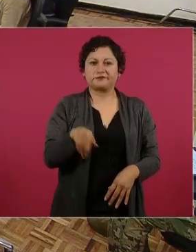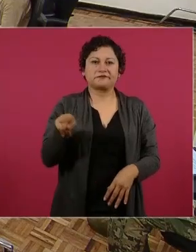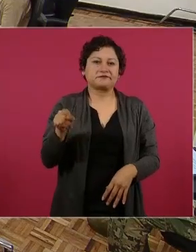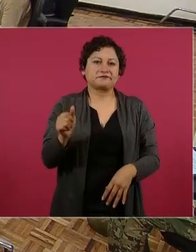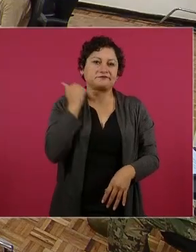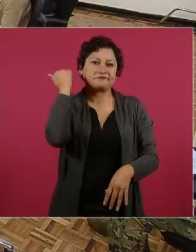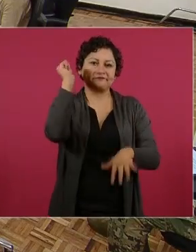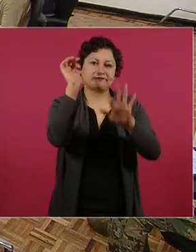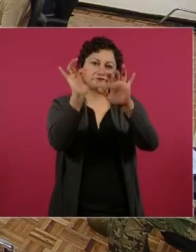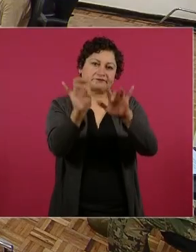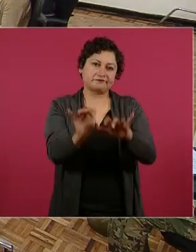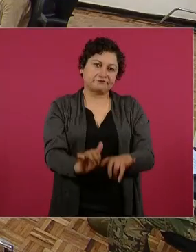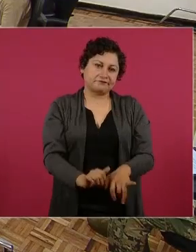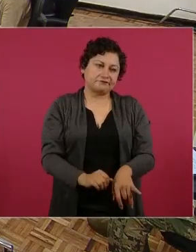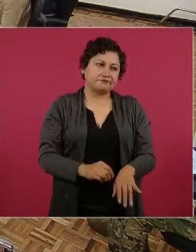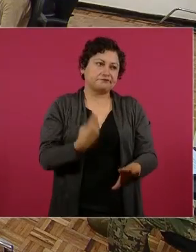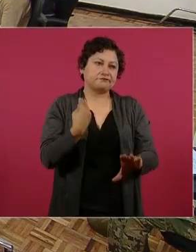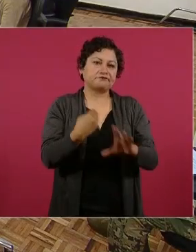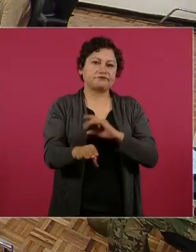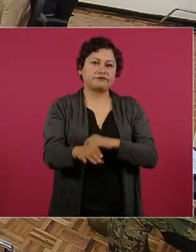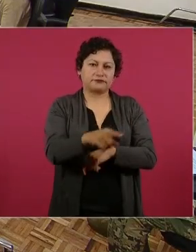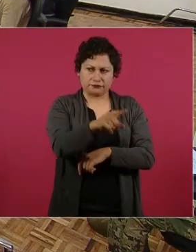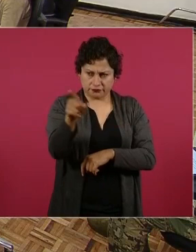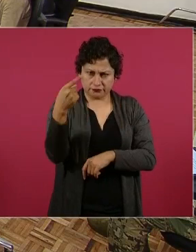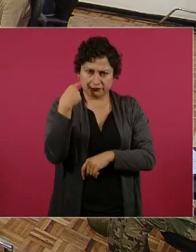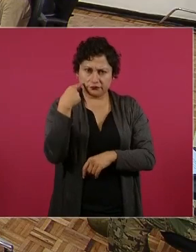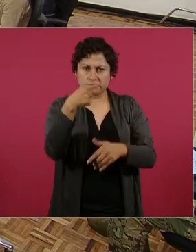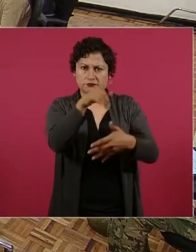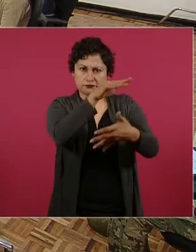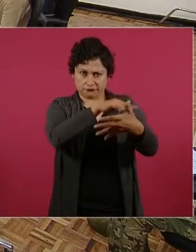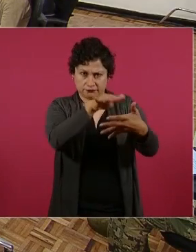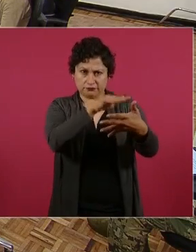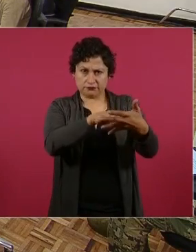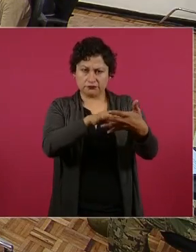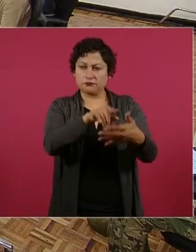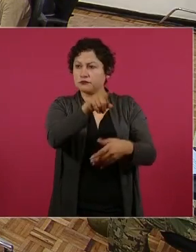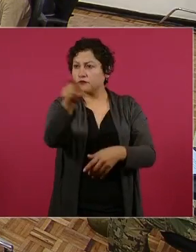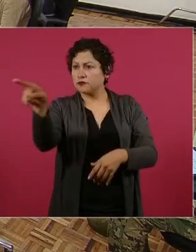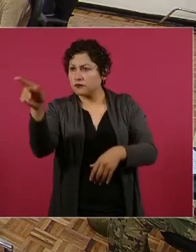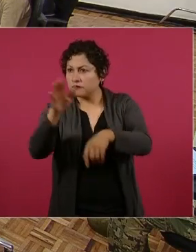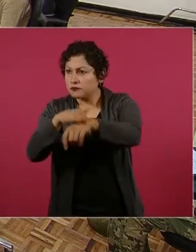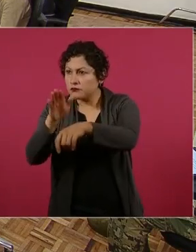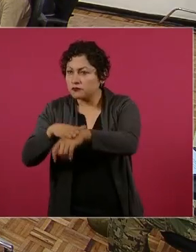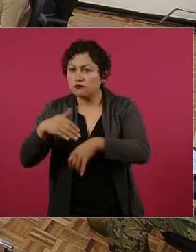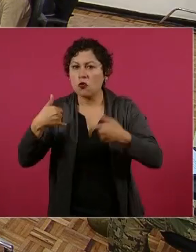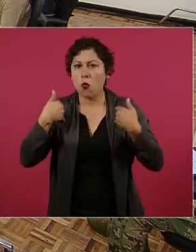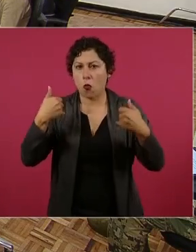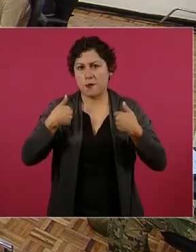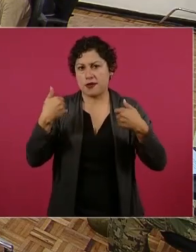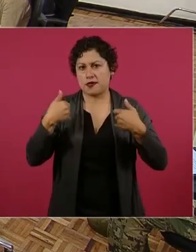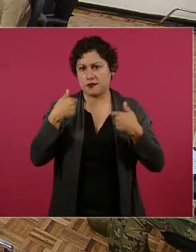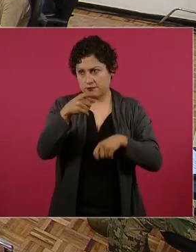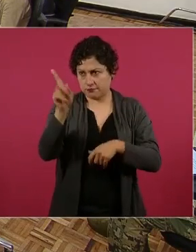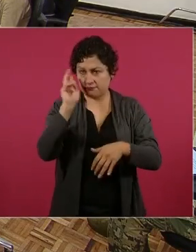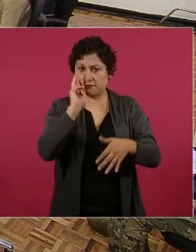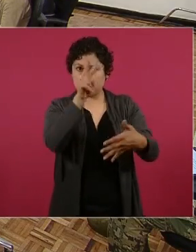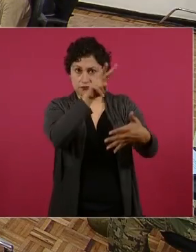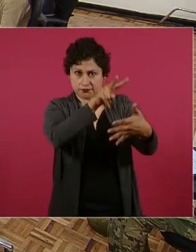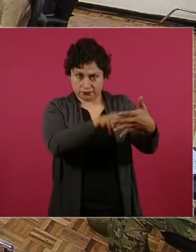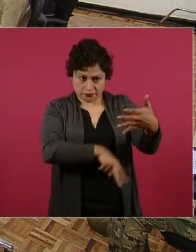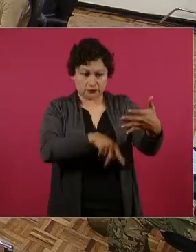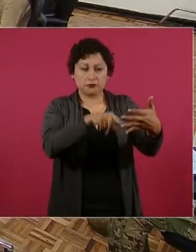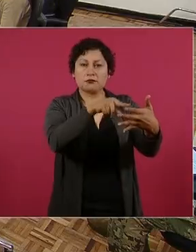Pero si leen ese artículo, es importante para los jóvenes, y luego la respuesta a